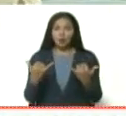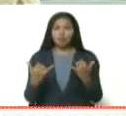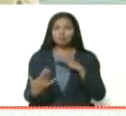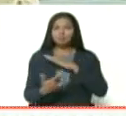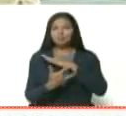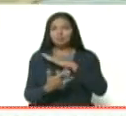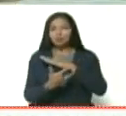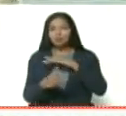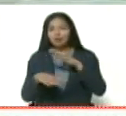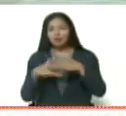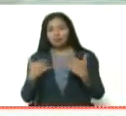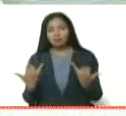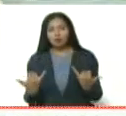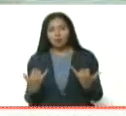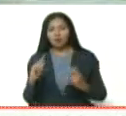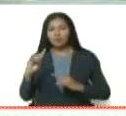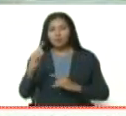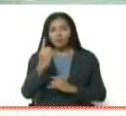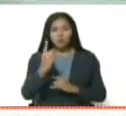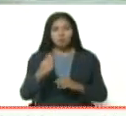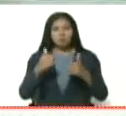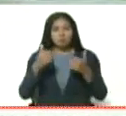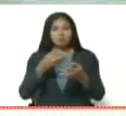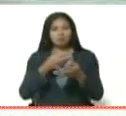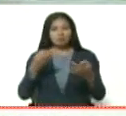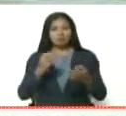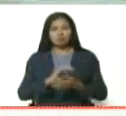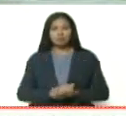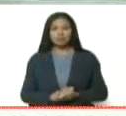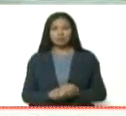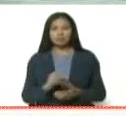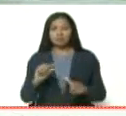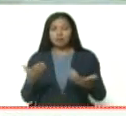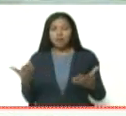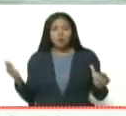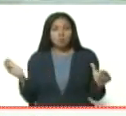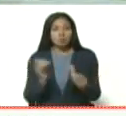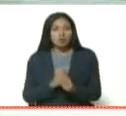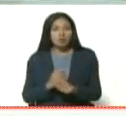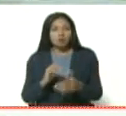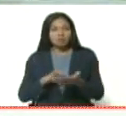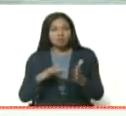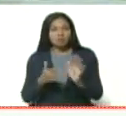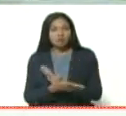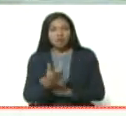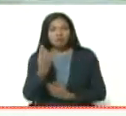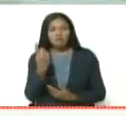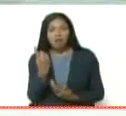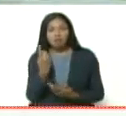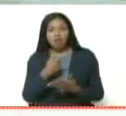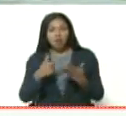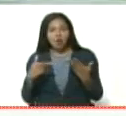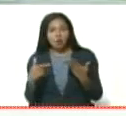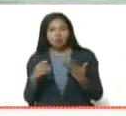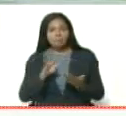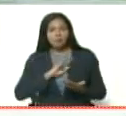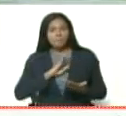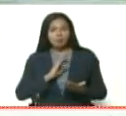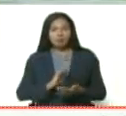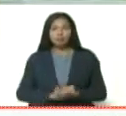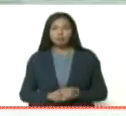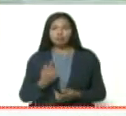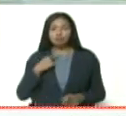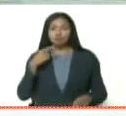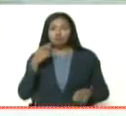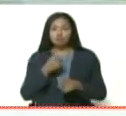tecnología A1, ¿qué encontramos? La falta de materia prima. Yo ordené